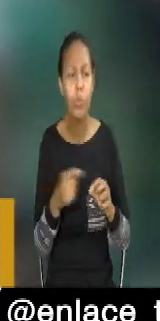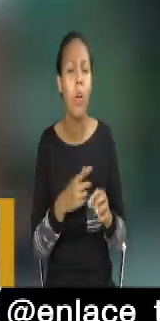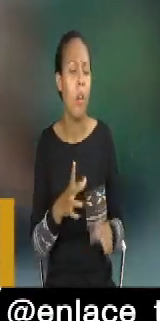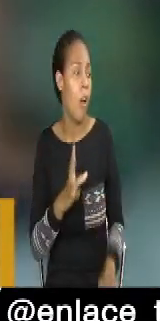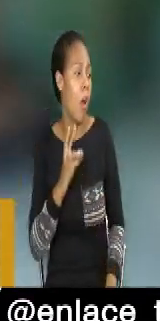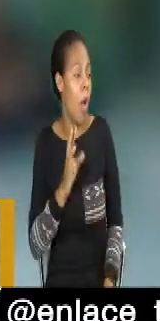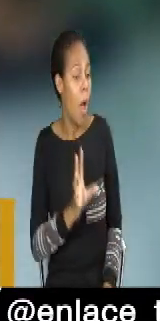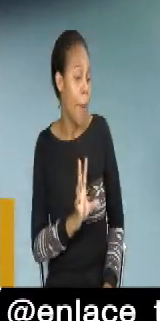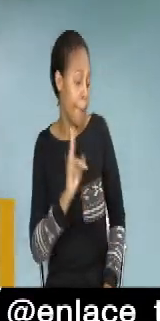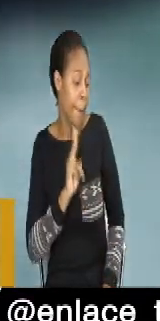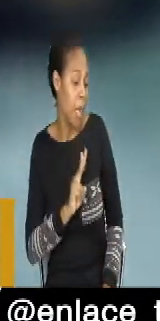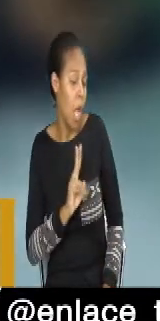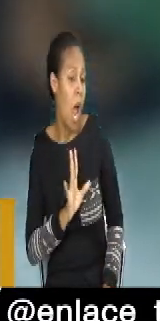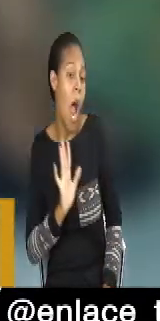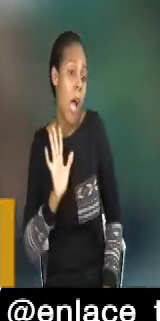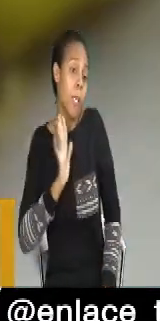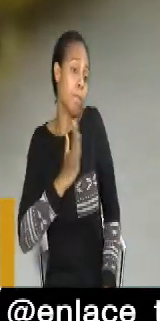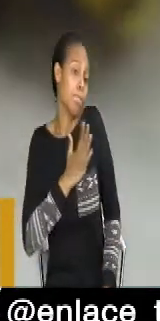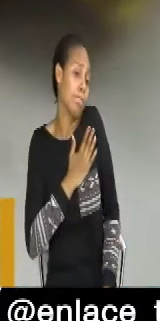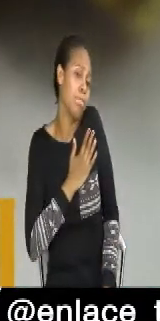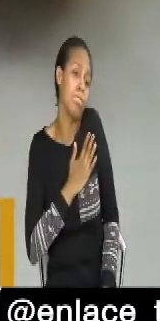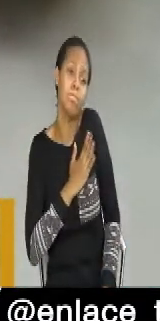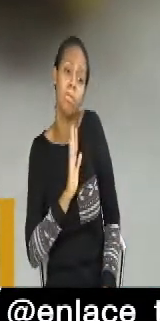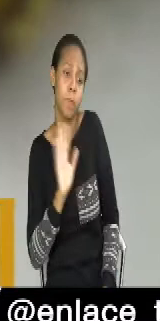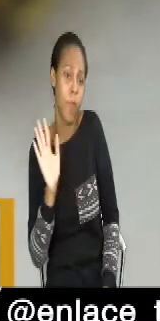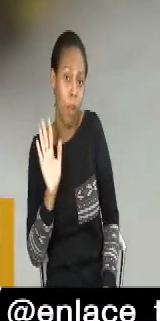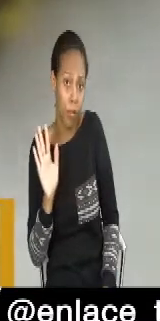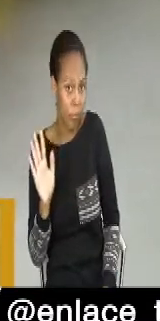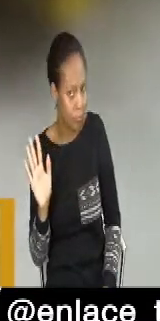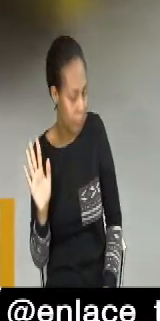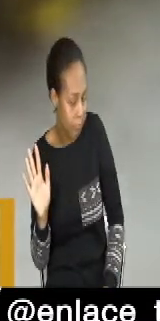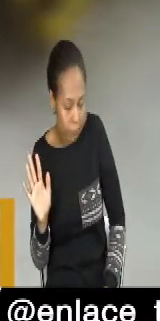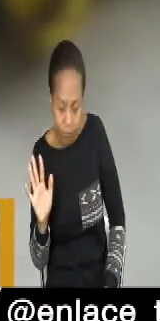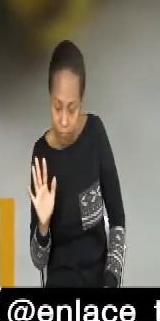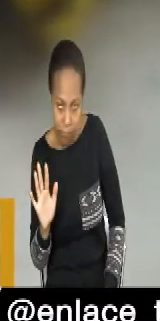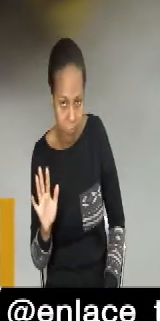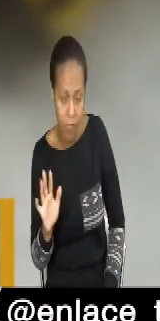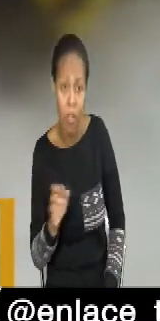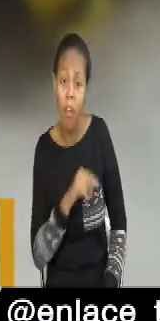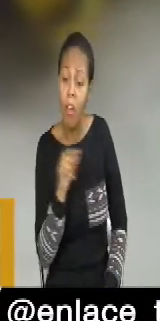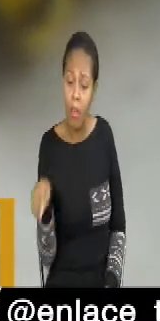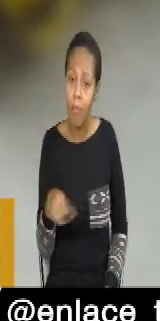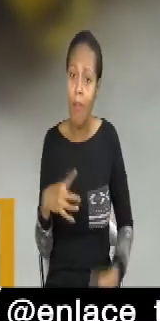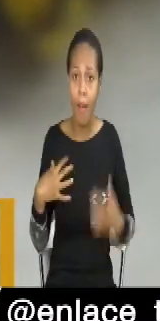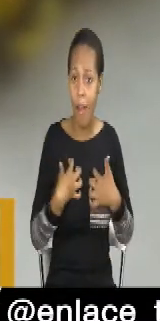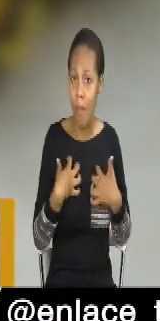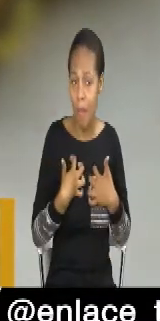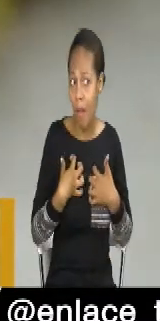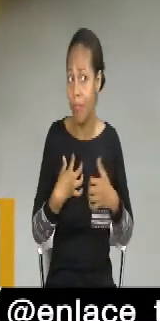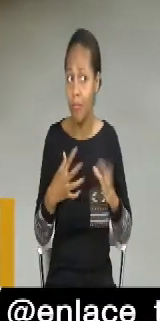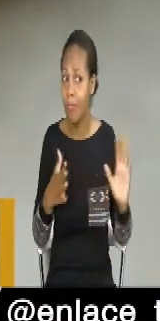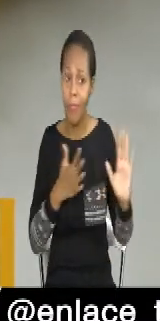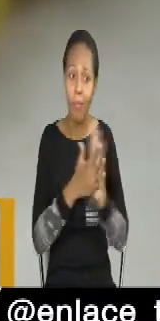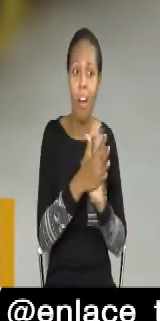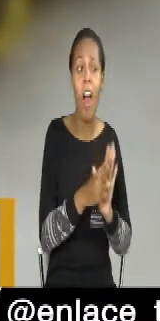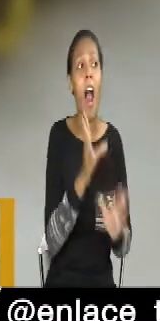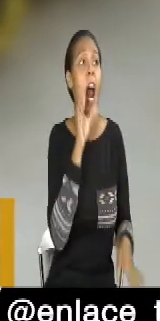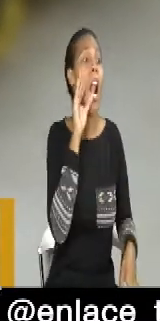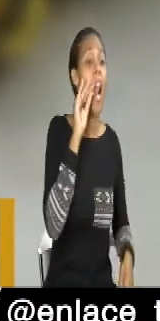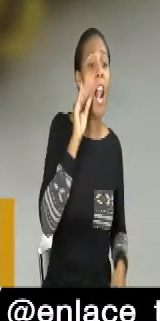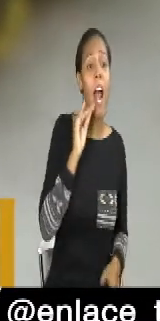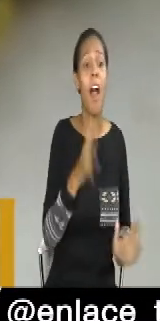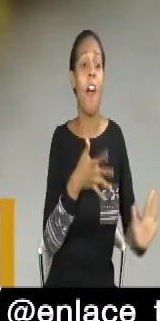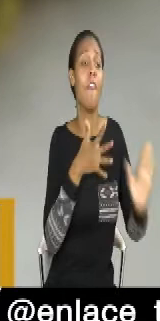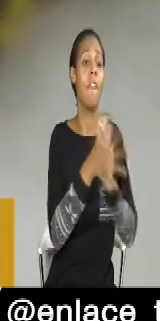hechos abominables, porque ver morir estos animalitos indefensos que no tienen voz pero que sienten es algo desastroso. Así